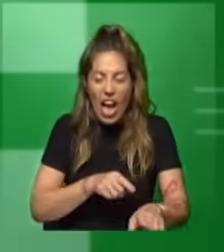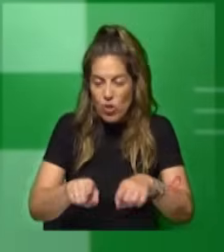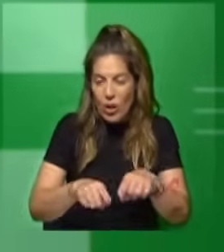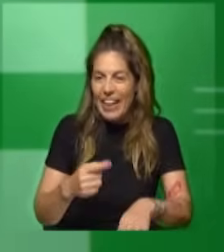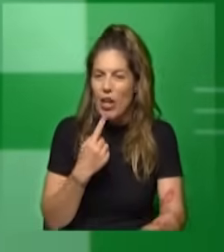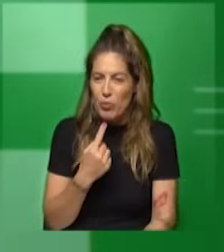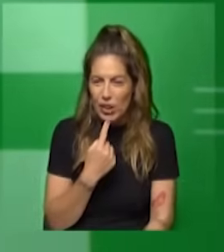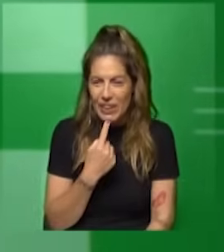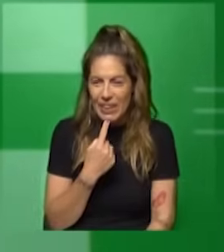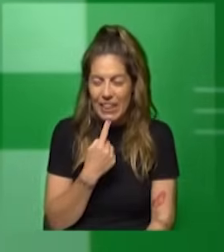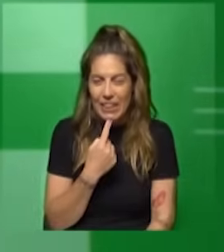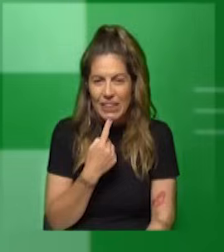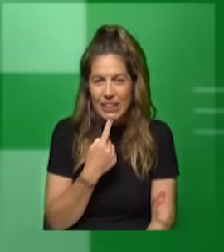política.